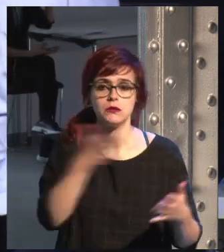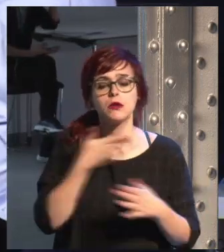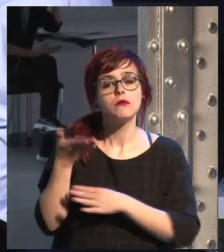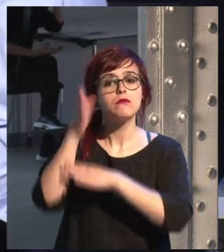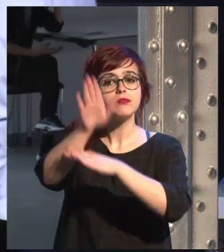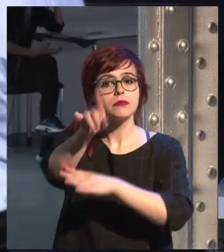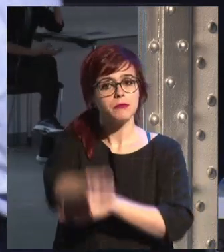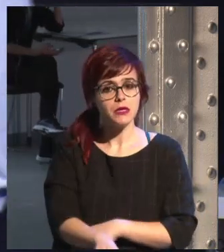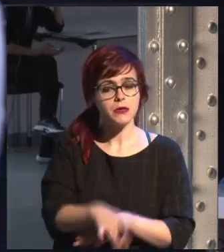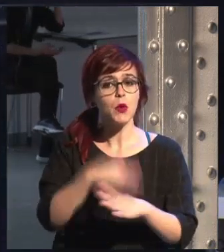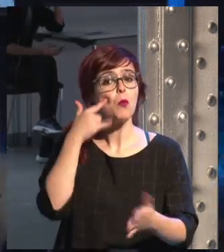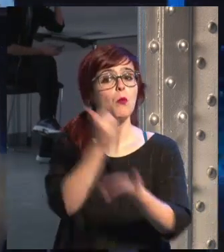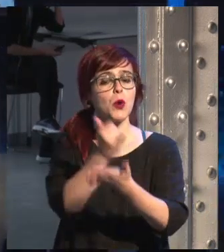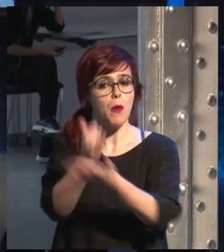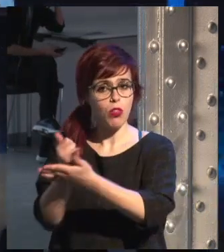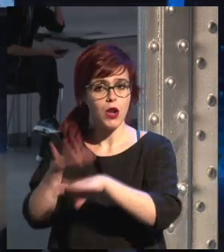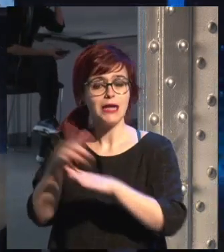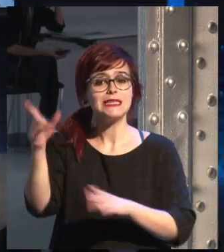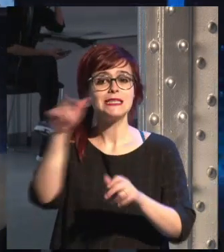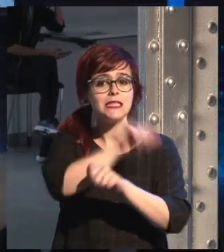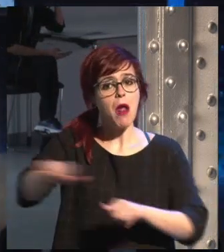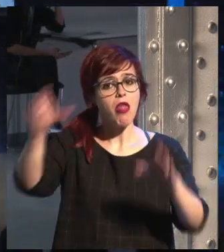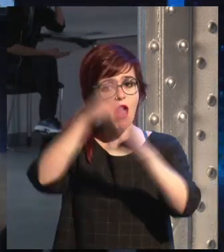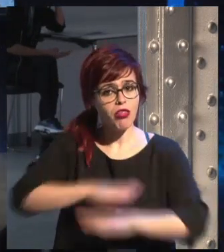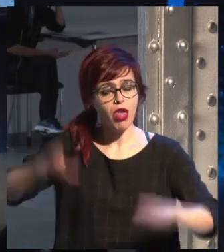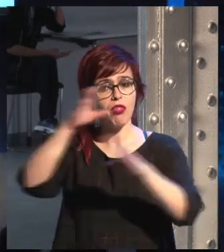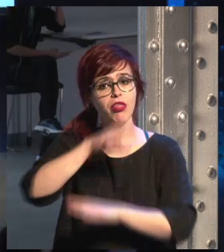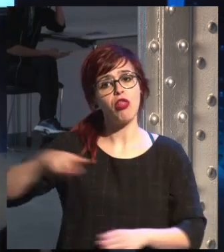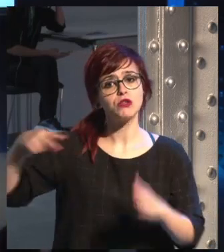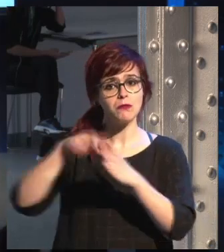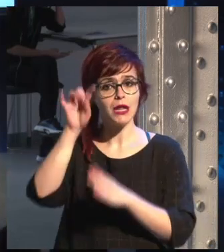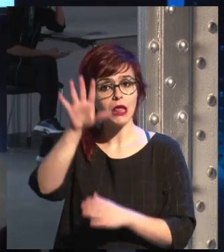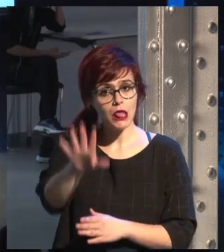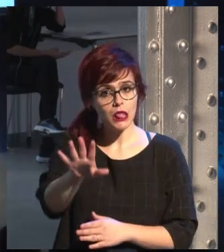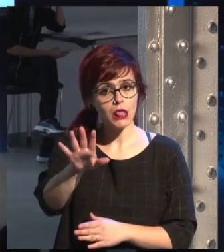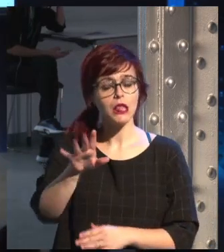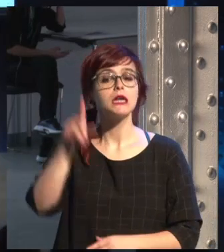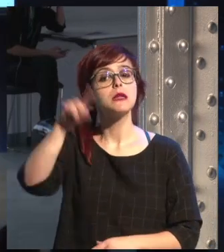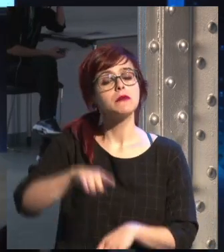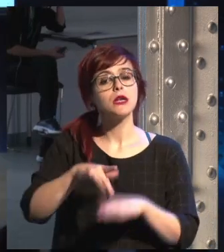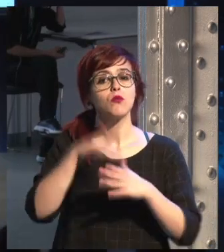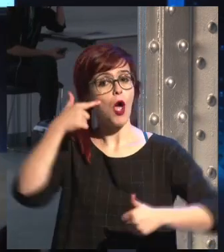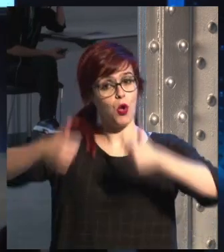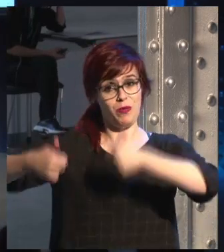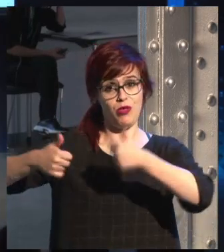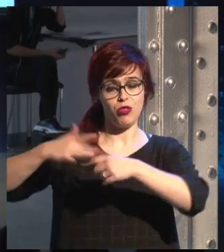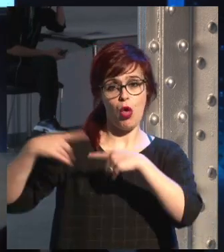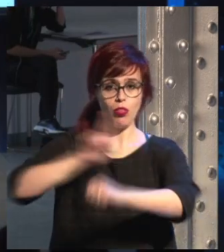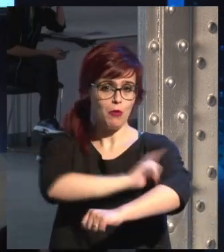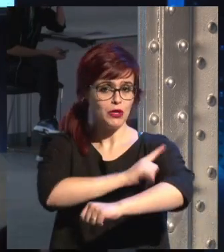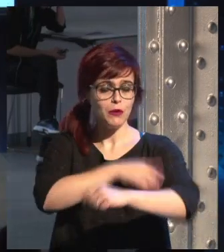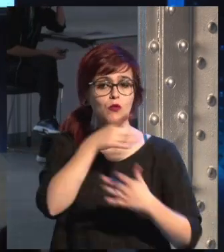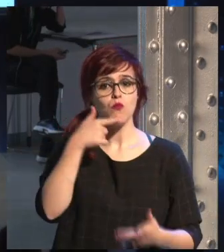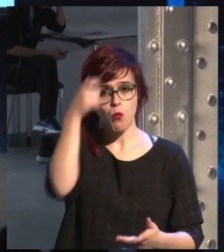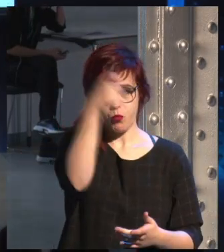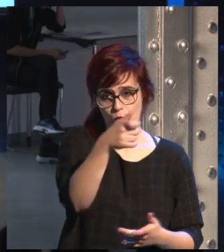Bueno, lo hemos probado en la Semana de la Ciencia 2015, por ejemplo, una competición deportiva en un municipio de